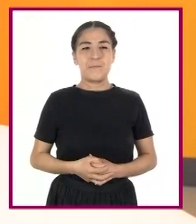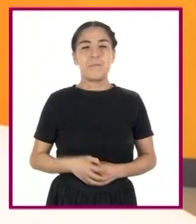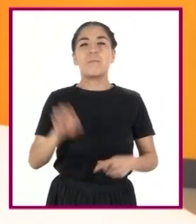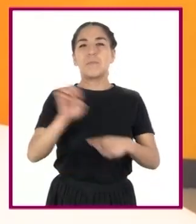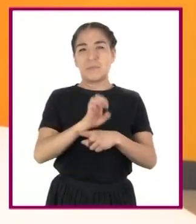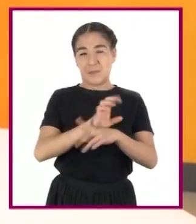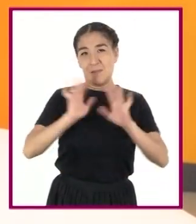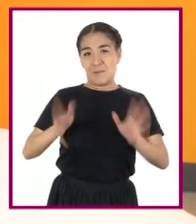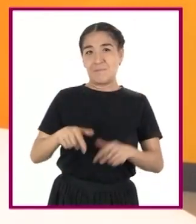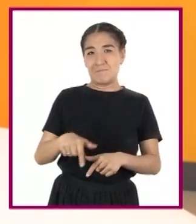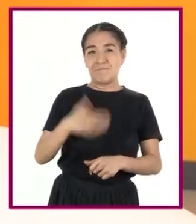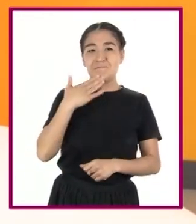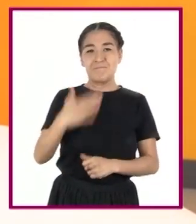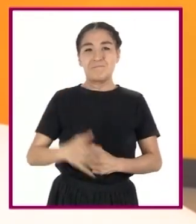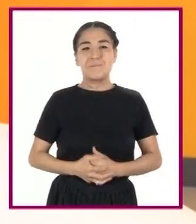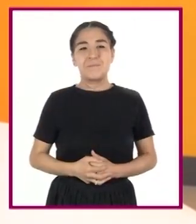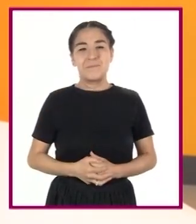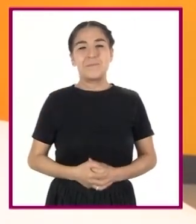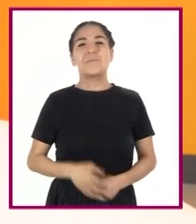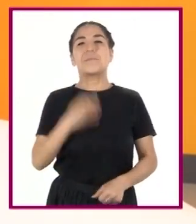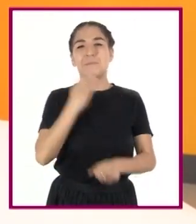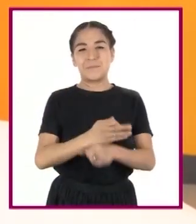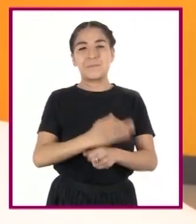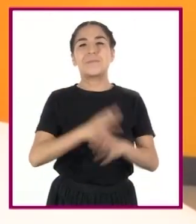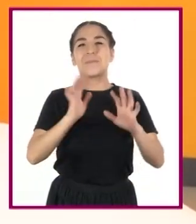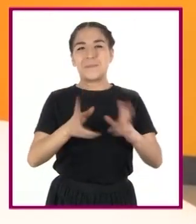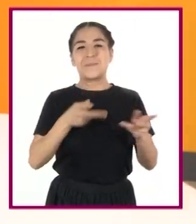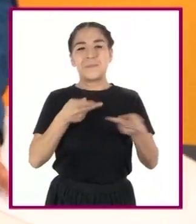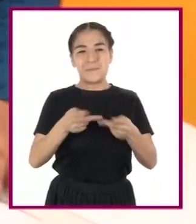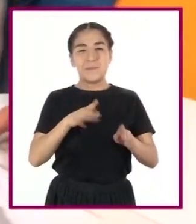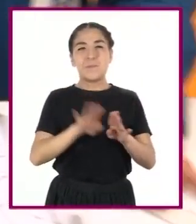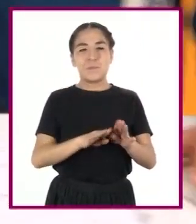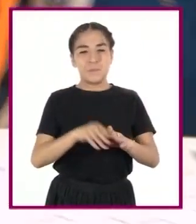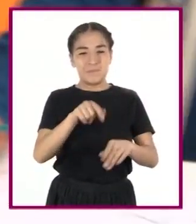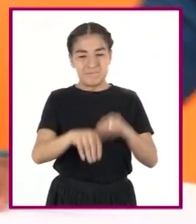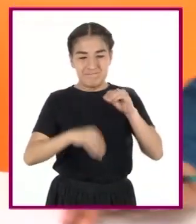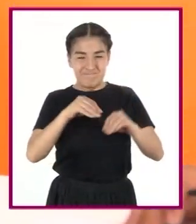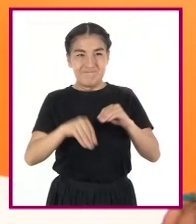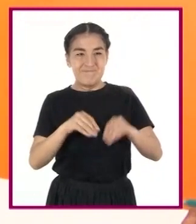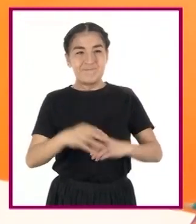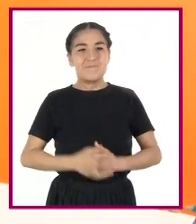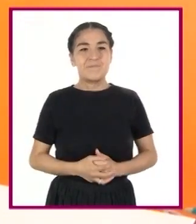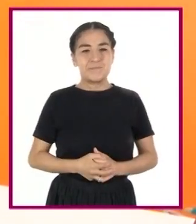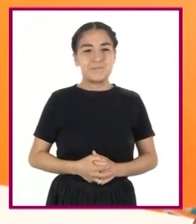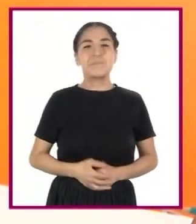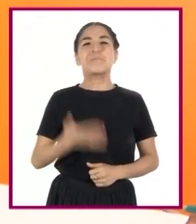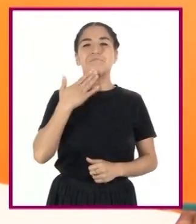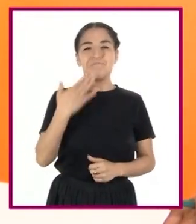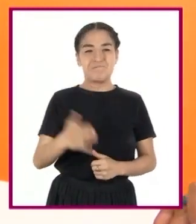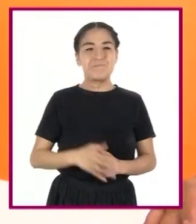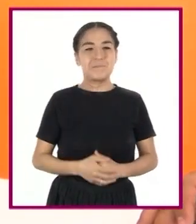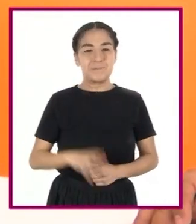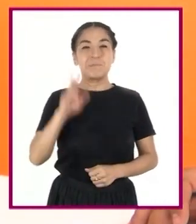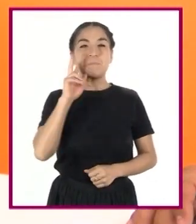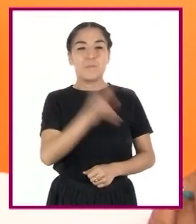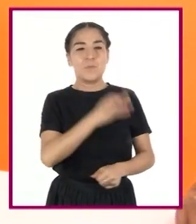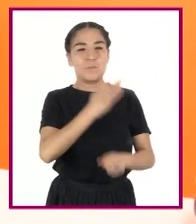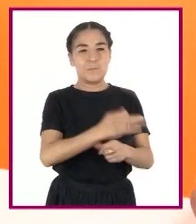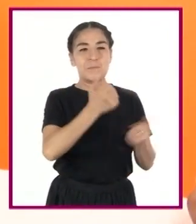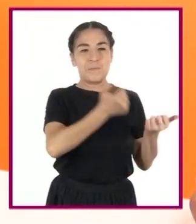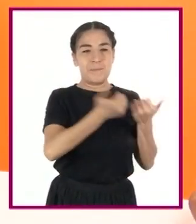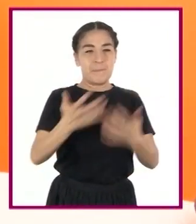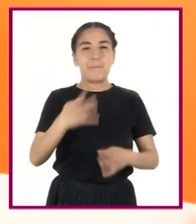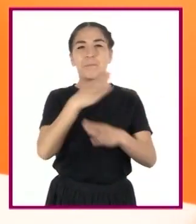Entonces, ¿ya quedó? Ahora sí, ¿qué te parece si hacemos la maqueta? Me parece muy bien. Mira, traje